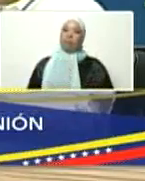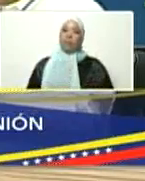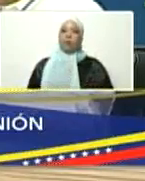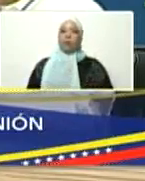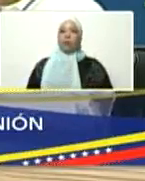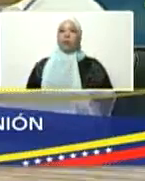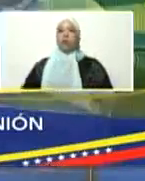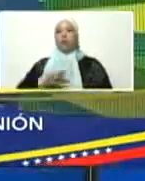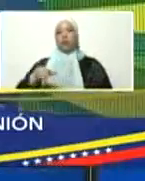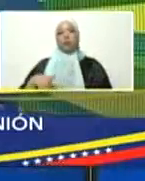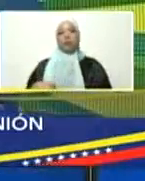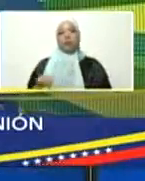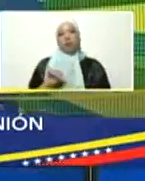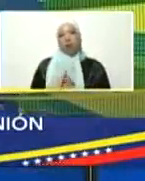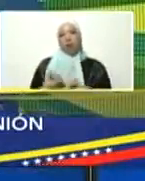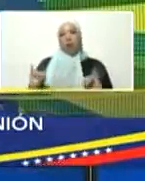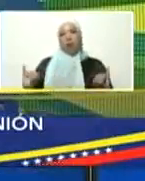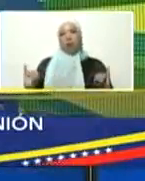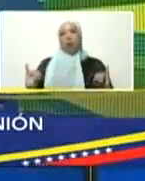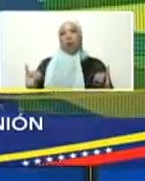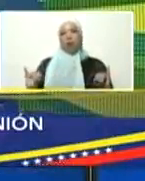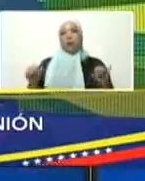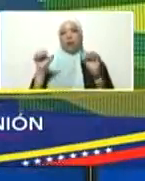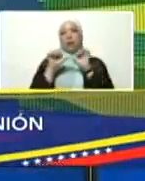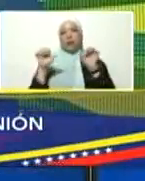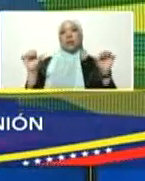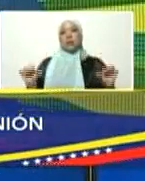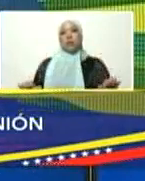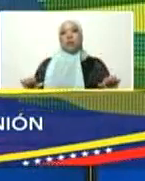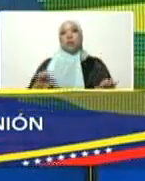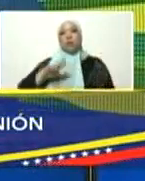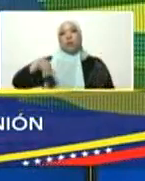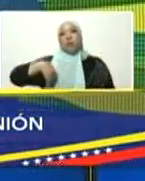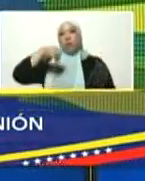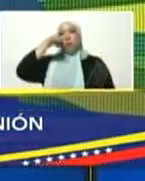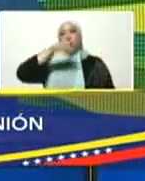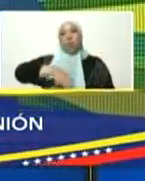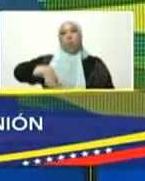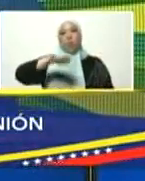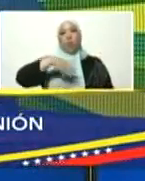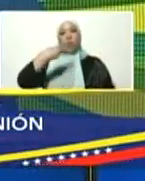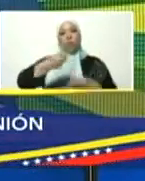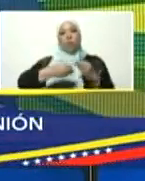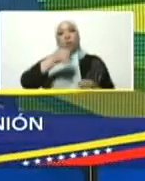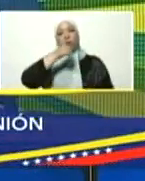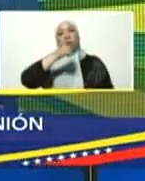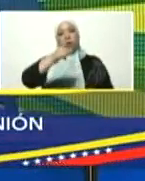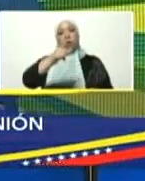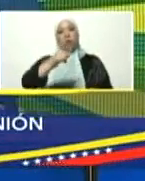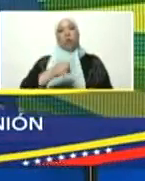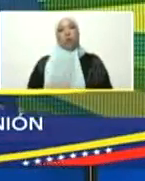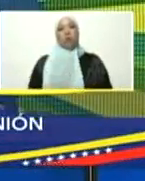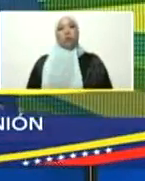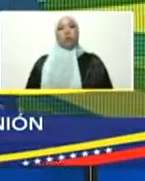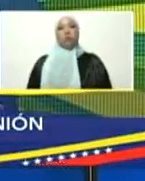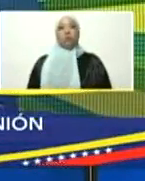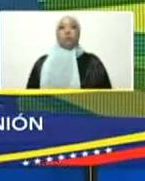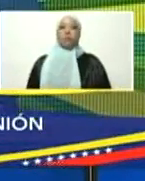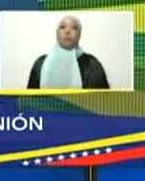Nosotros tenemos que acabar con los sistemas oprobiosos de persecución, de bloqueo y de sanciones. Contra